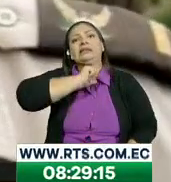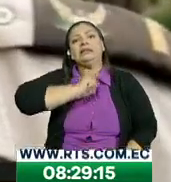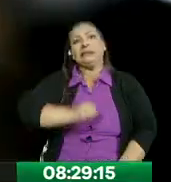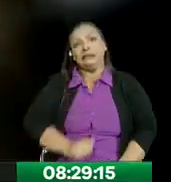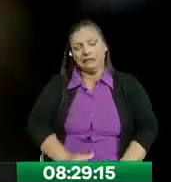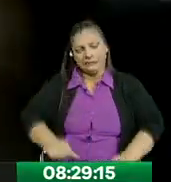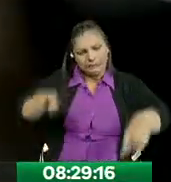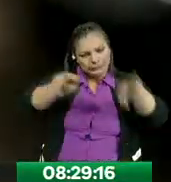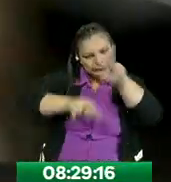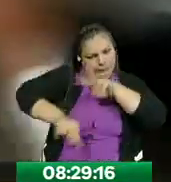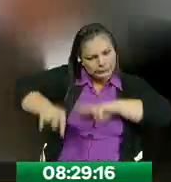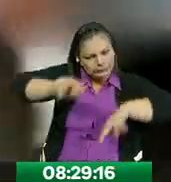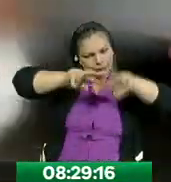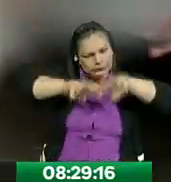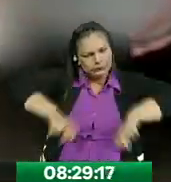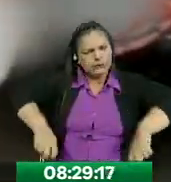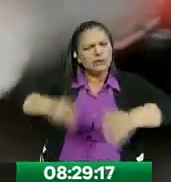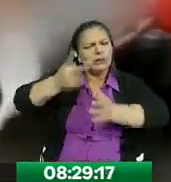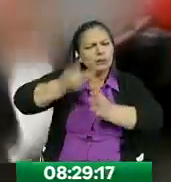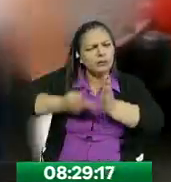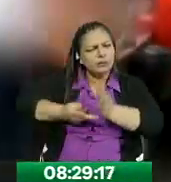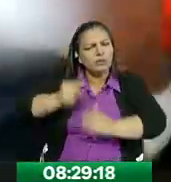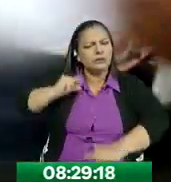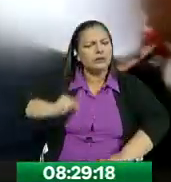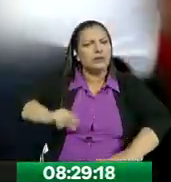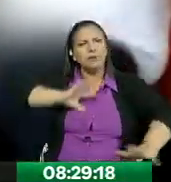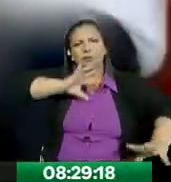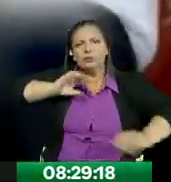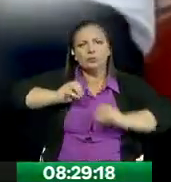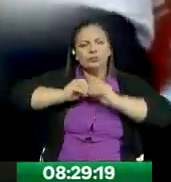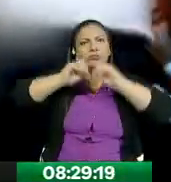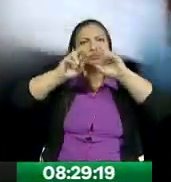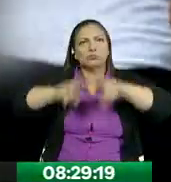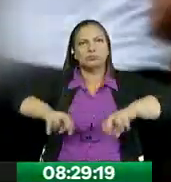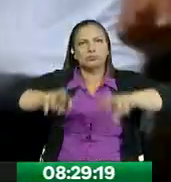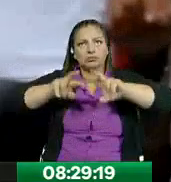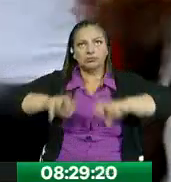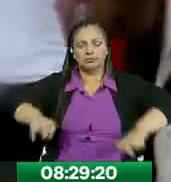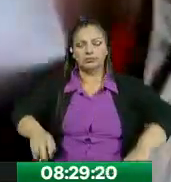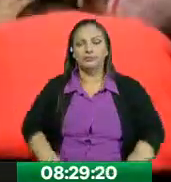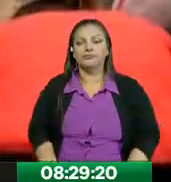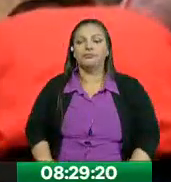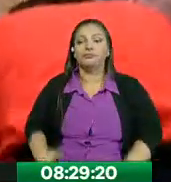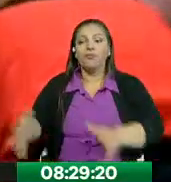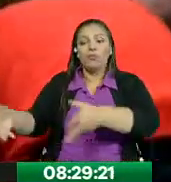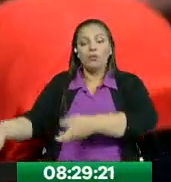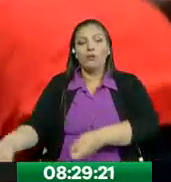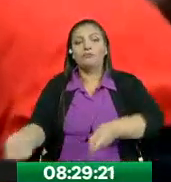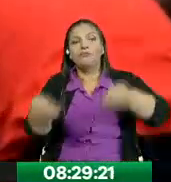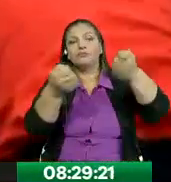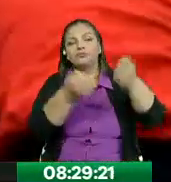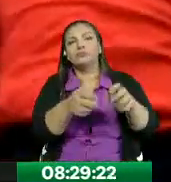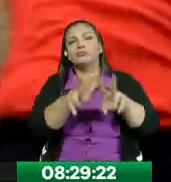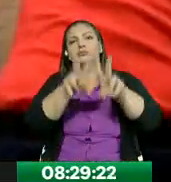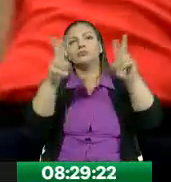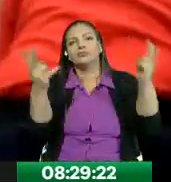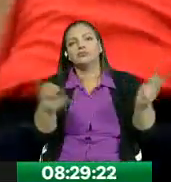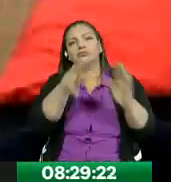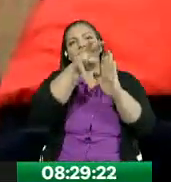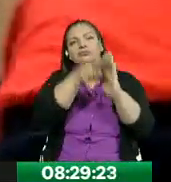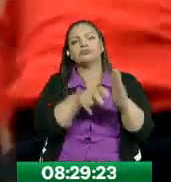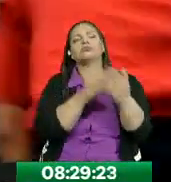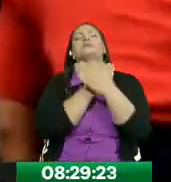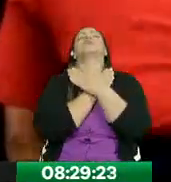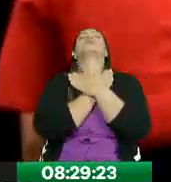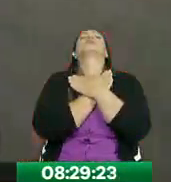oyoxisa. Los bomberos y Policía Nacional trasladaron el cuerpo a la morgue de Ventanas y posteriormente será llevado hasta el Centro